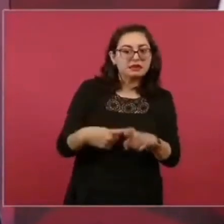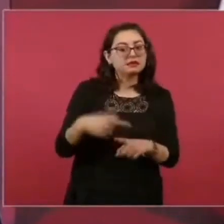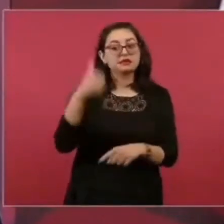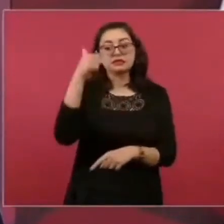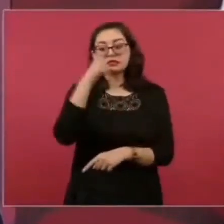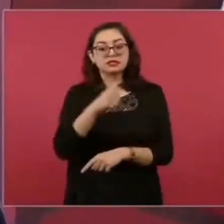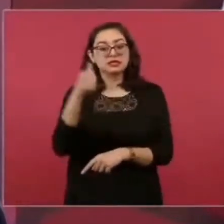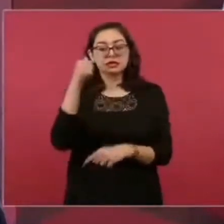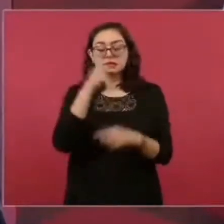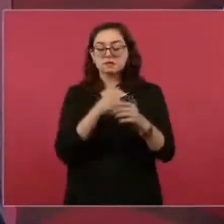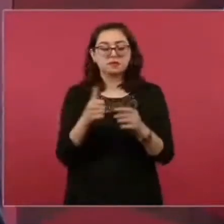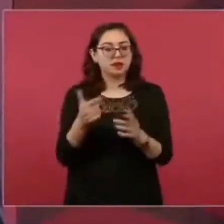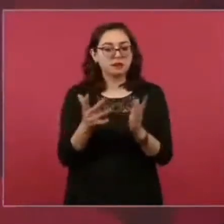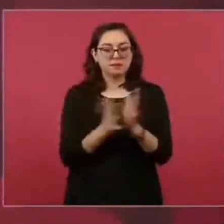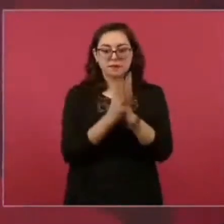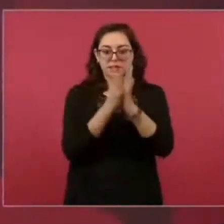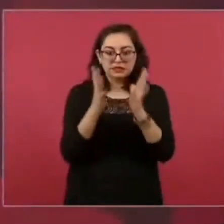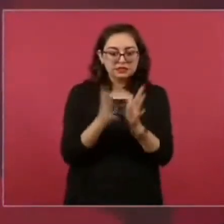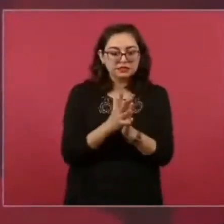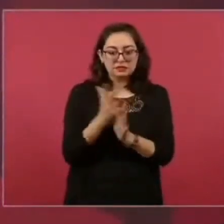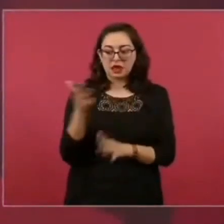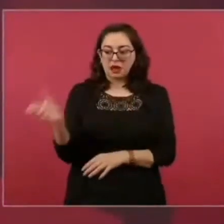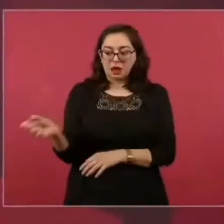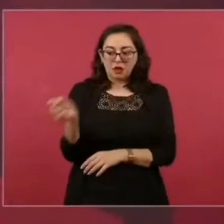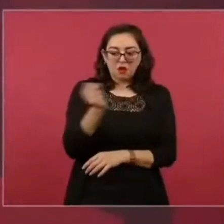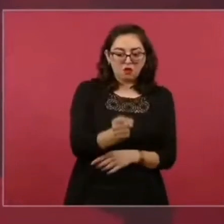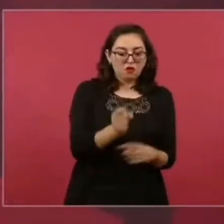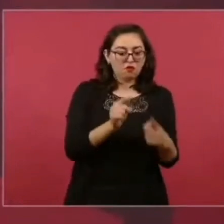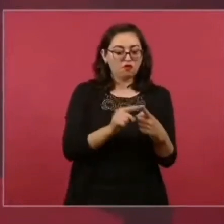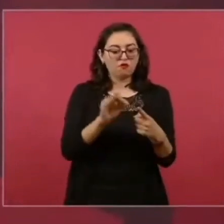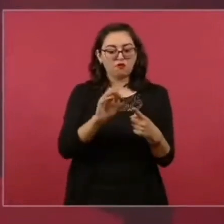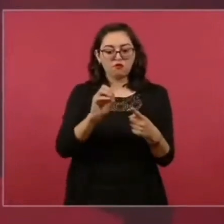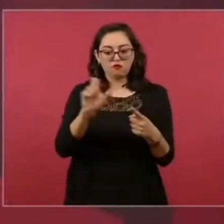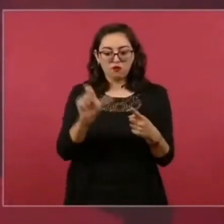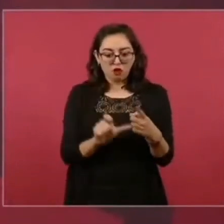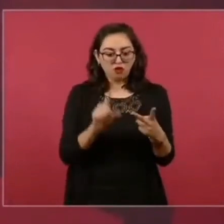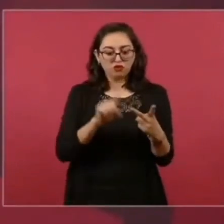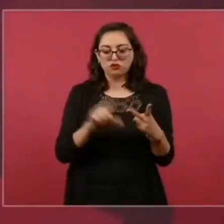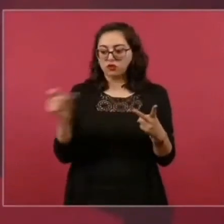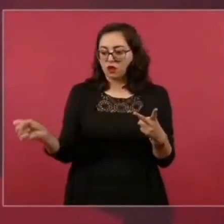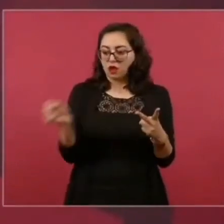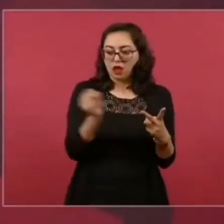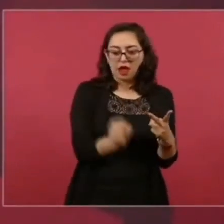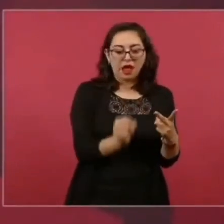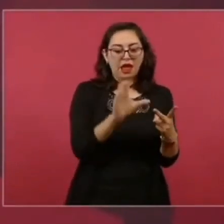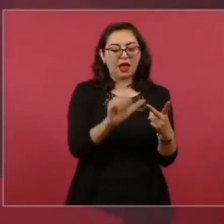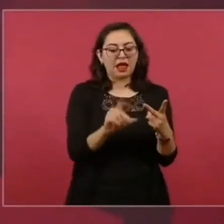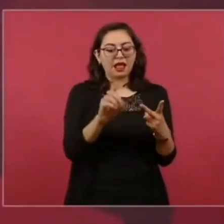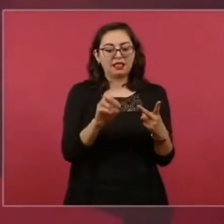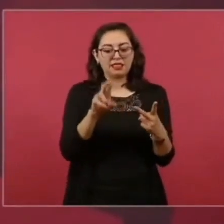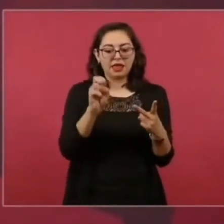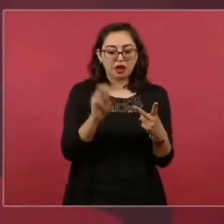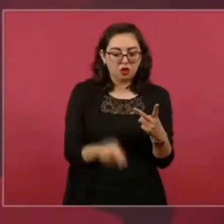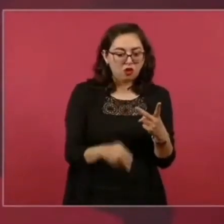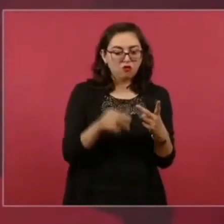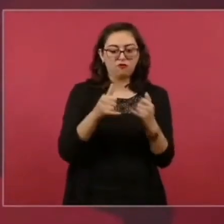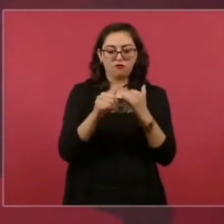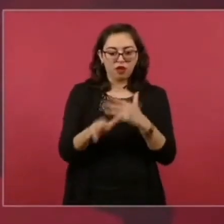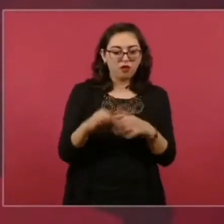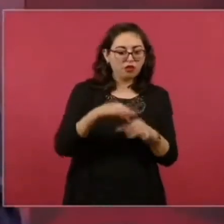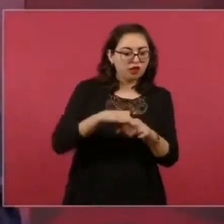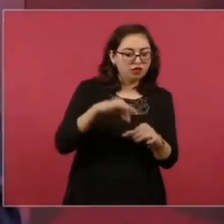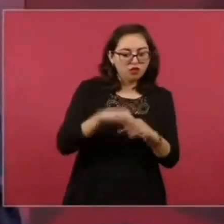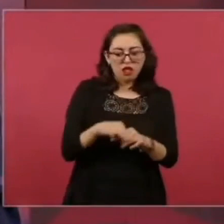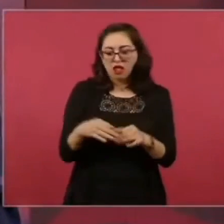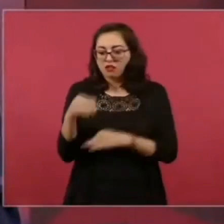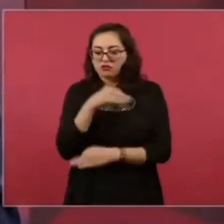con Fox, sobre todo en la imposición de Felipe Calderón con el fraude electoral.